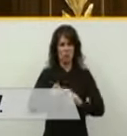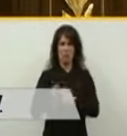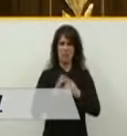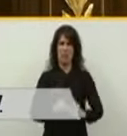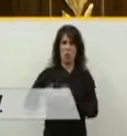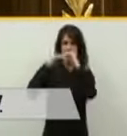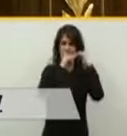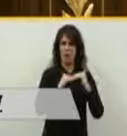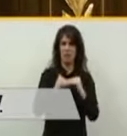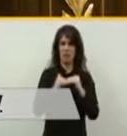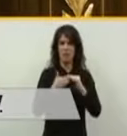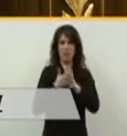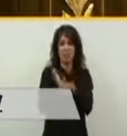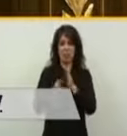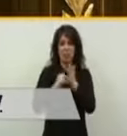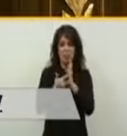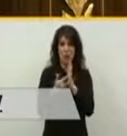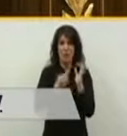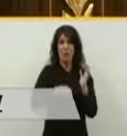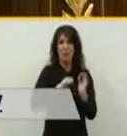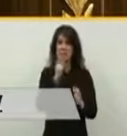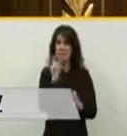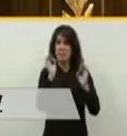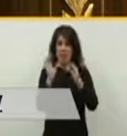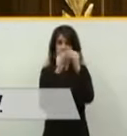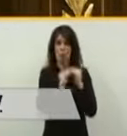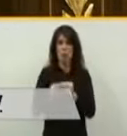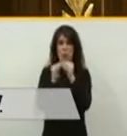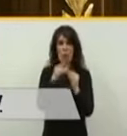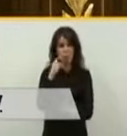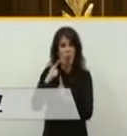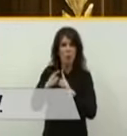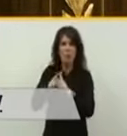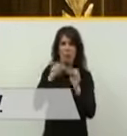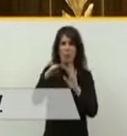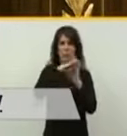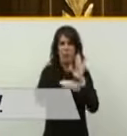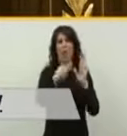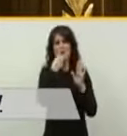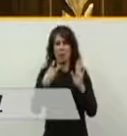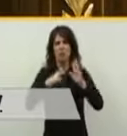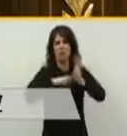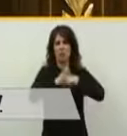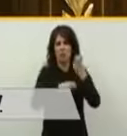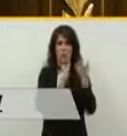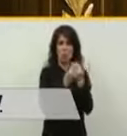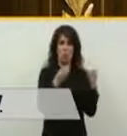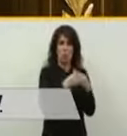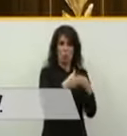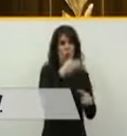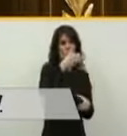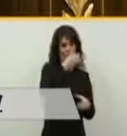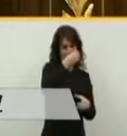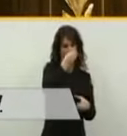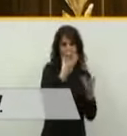el proyecto común español es el gran objetivo de estas 200 reformas que hemos firmado entre el Partido Socialista y Ciudadanos. Por